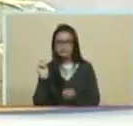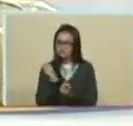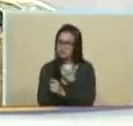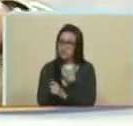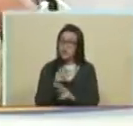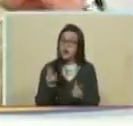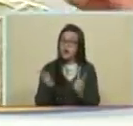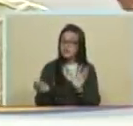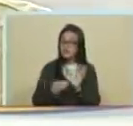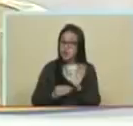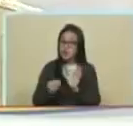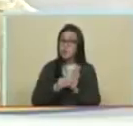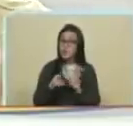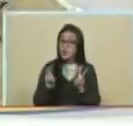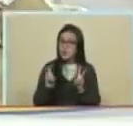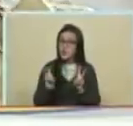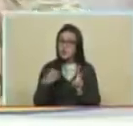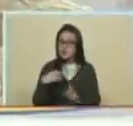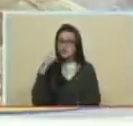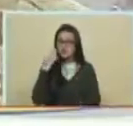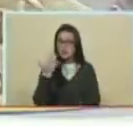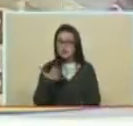cosas nuevas que hay que hacer, lo sé.